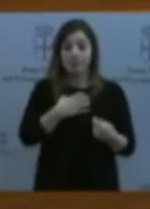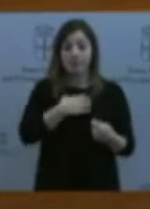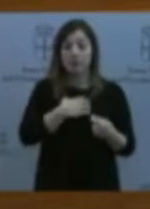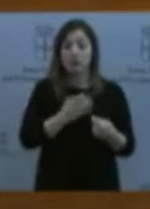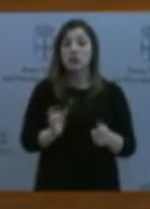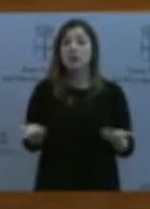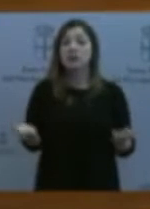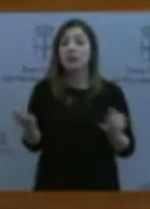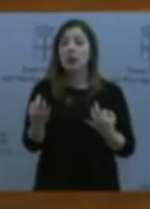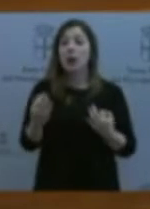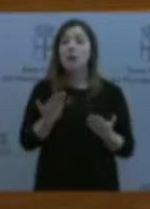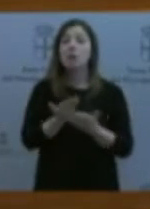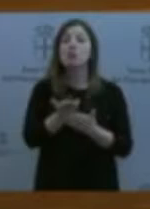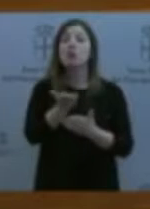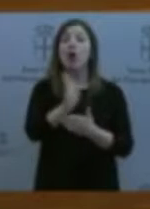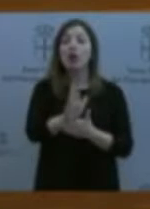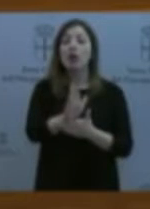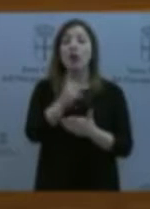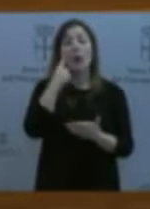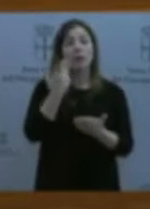constata la exigencia de que la Asunta